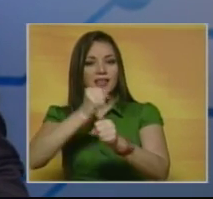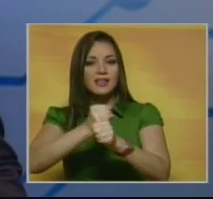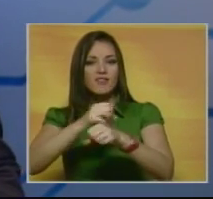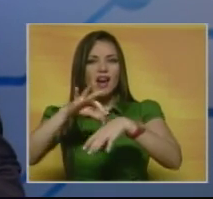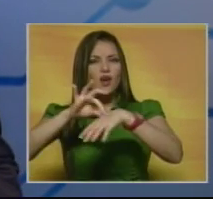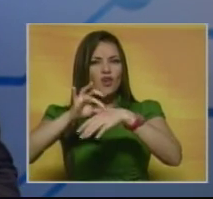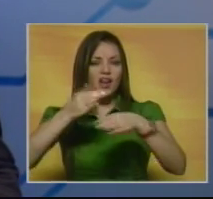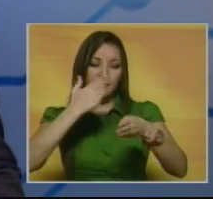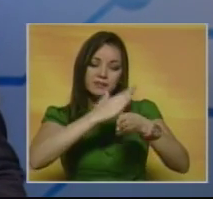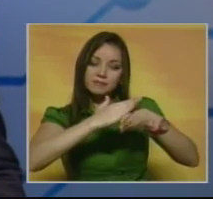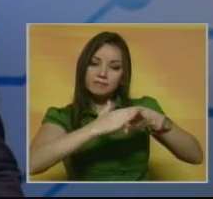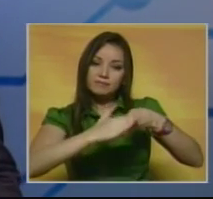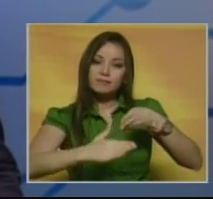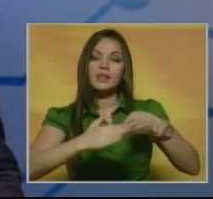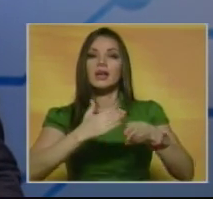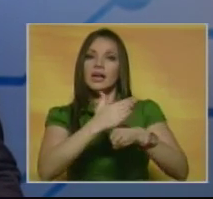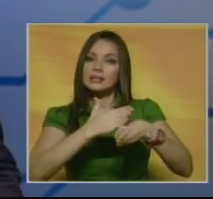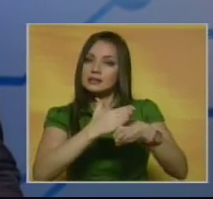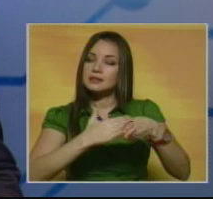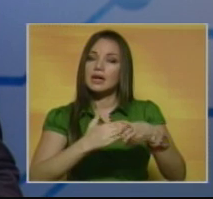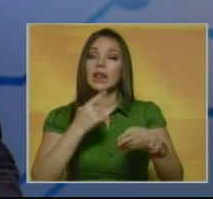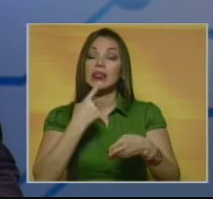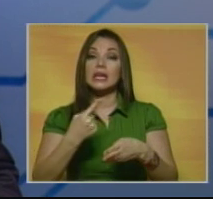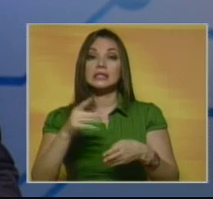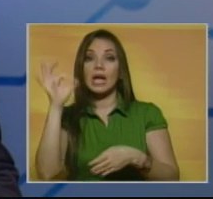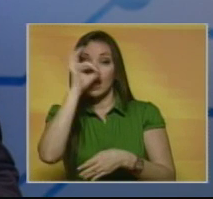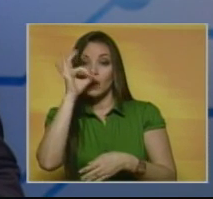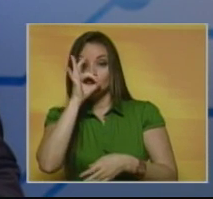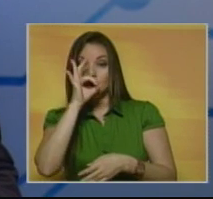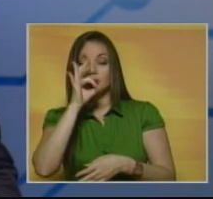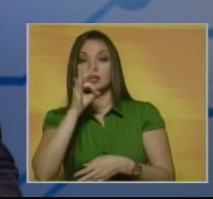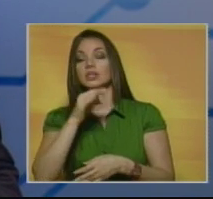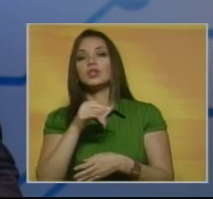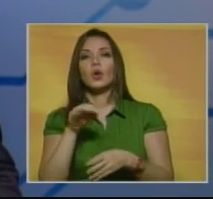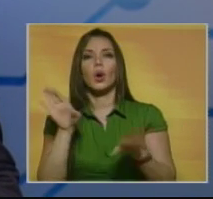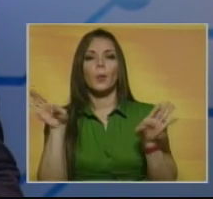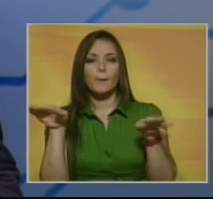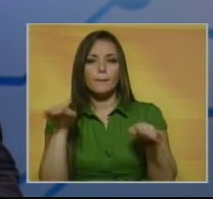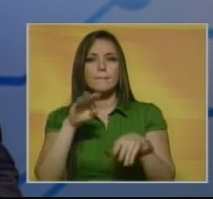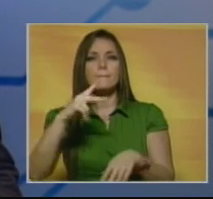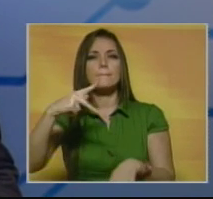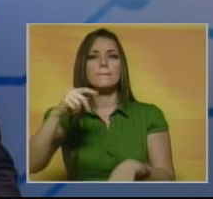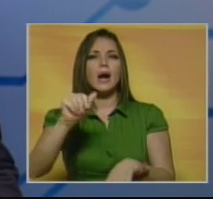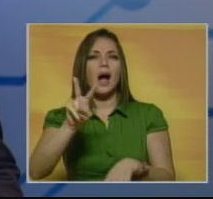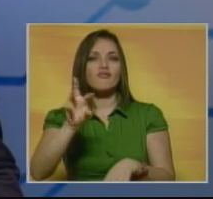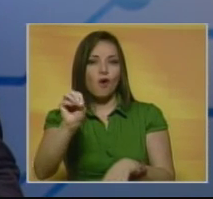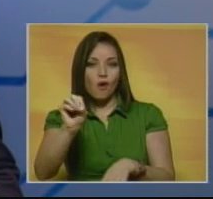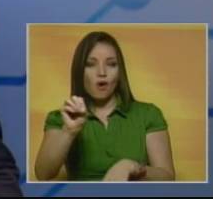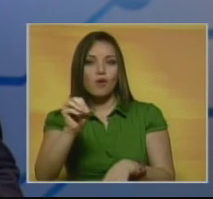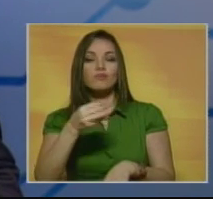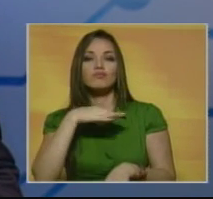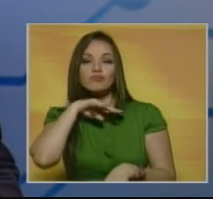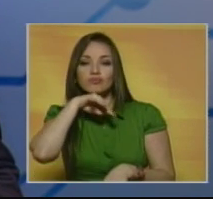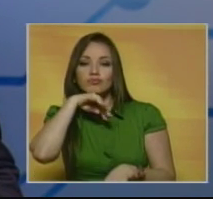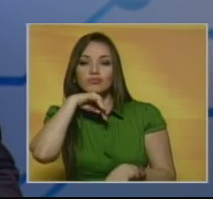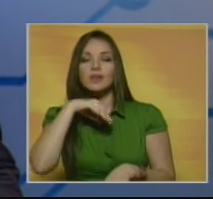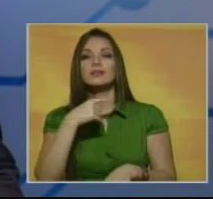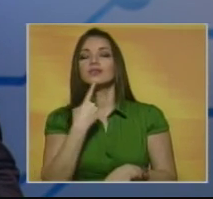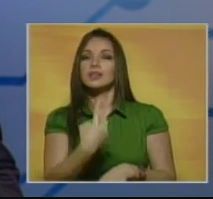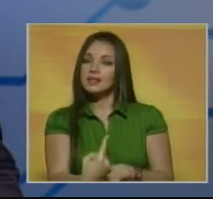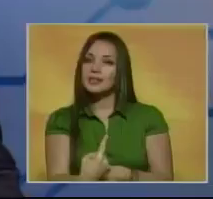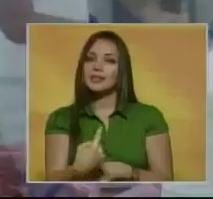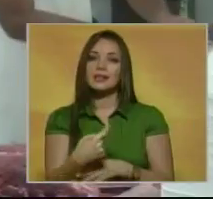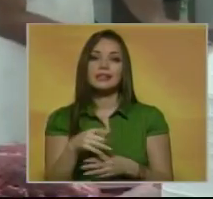Esparta alertan que la baja producción de cochino y pavo pudiera alejar el pernil de las mesas decembrinas. María Marcano tiene los